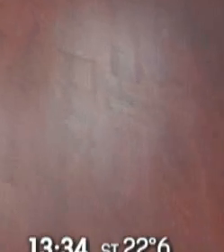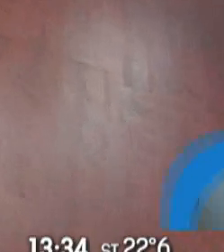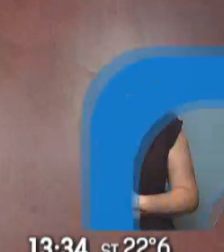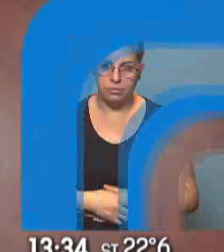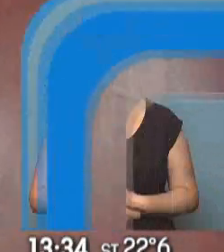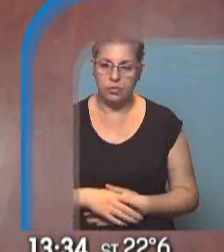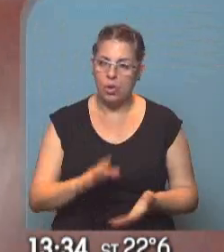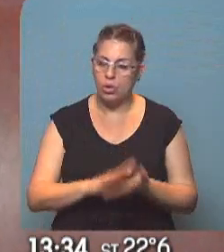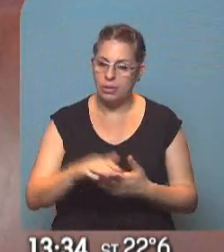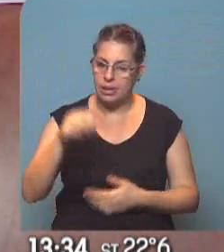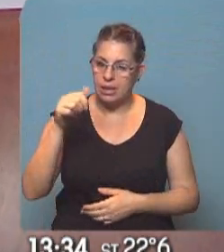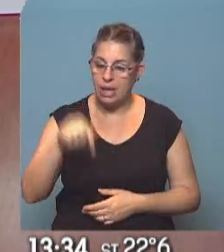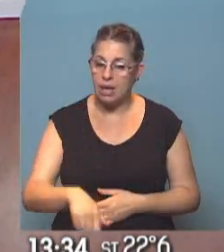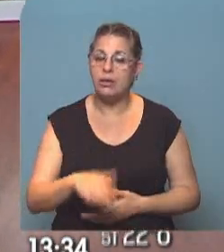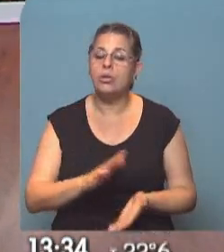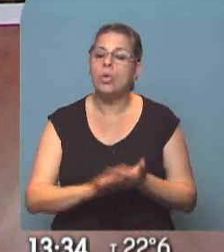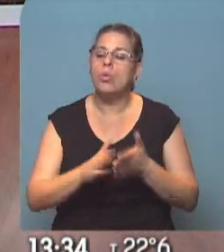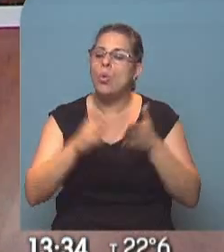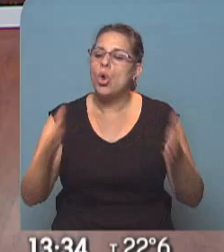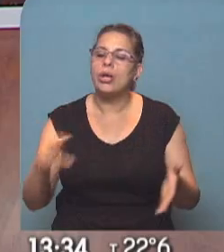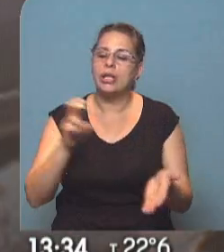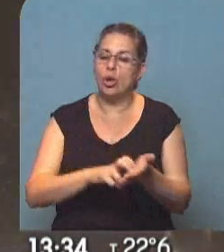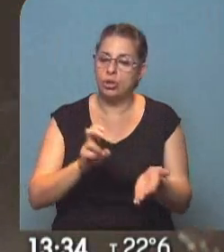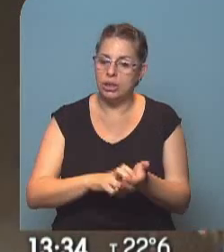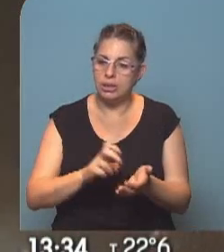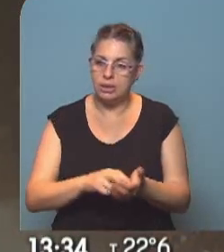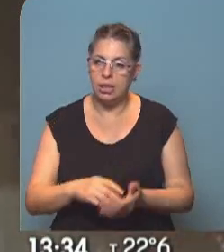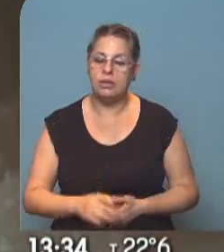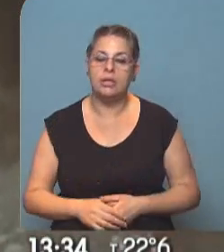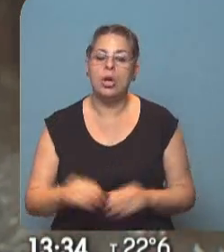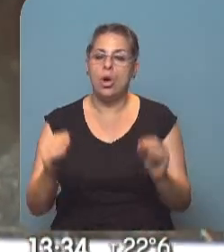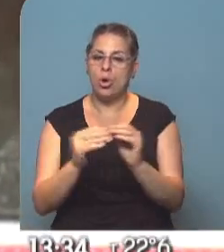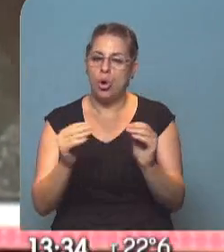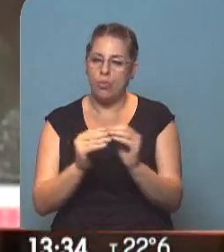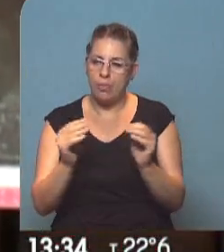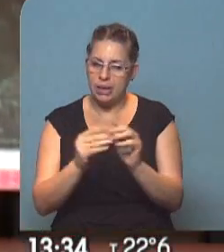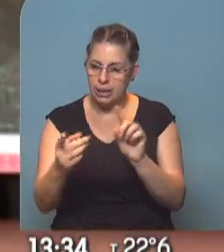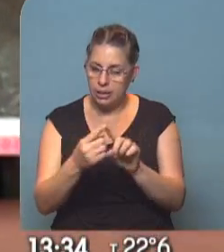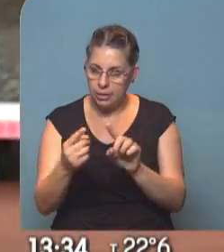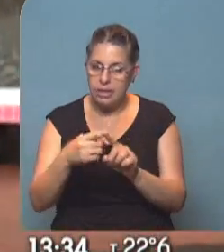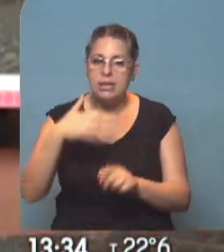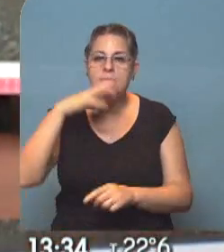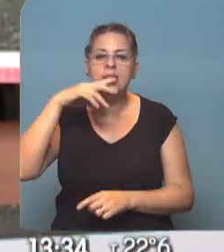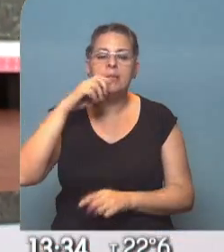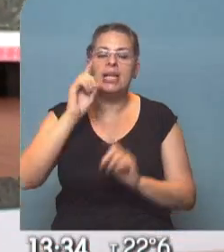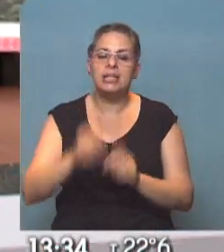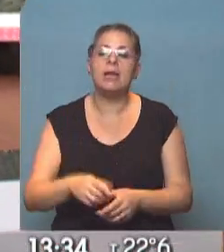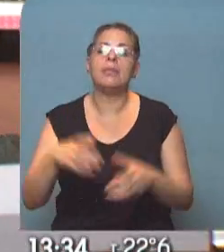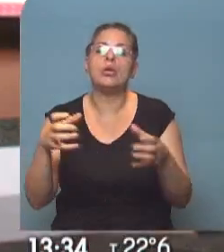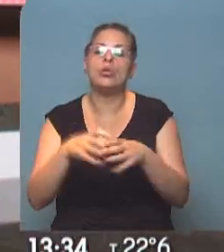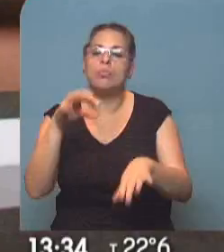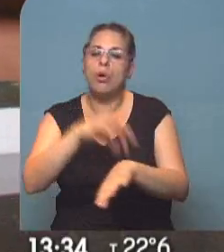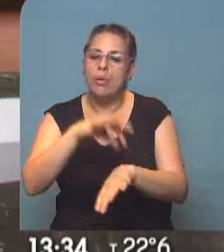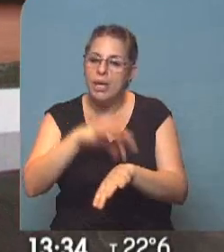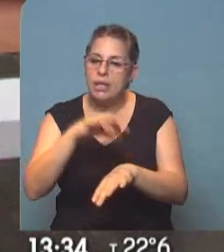Aquí estamos nuevamente, otro bloque de noticias. Volvemos a nuestro móvil. Silvia Fernández y parte del equipo argentino de antropología